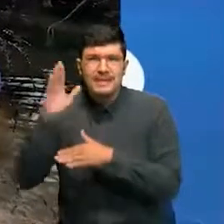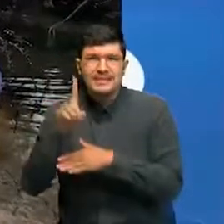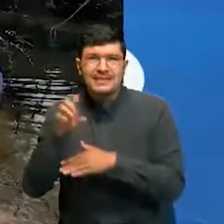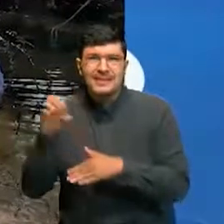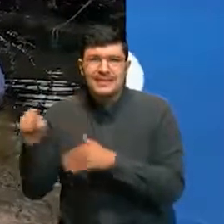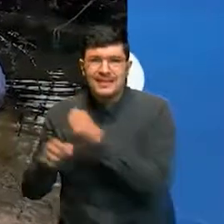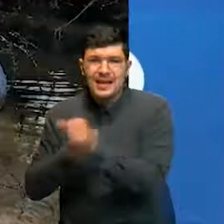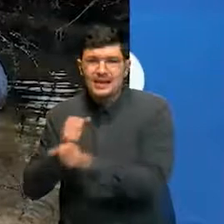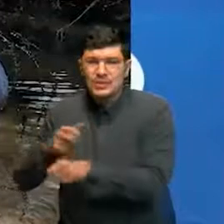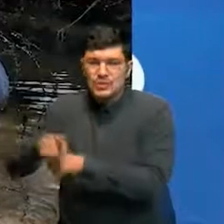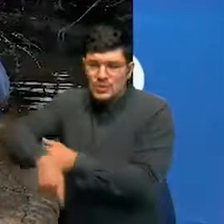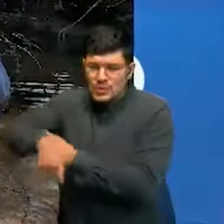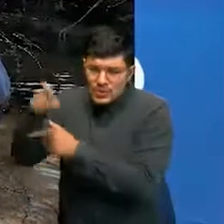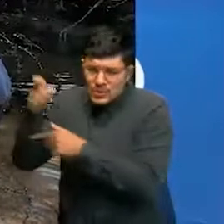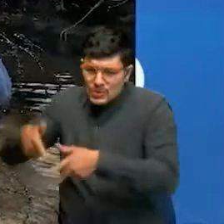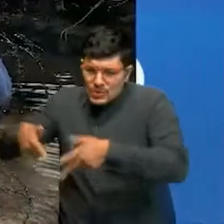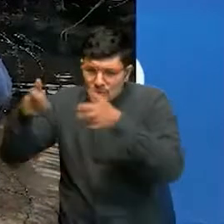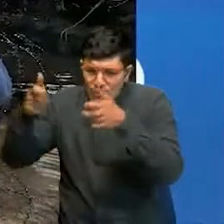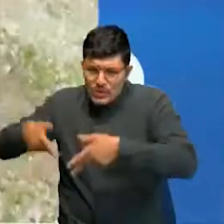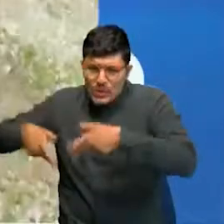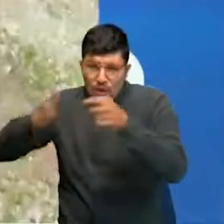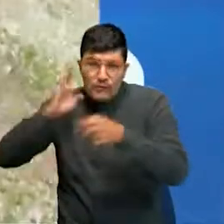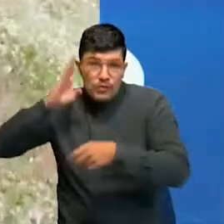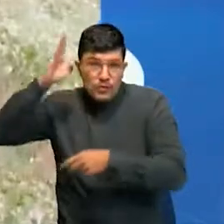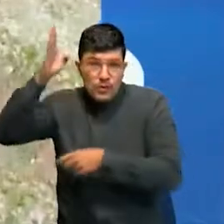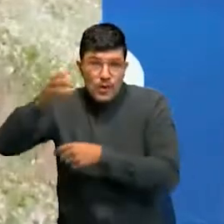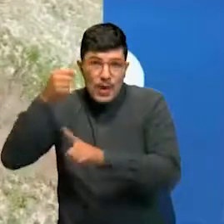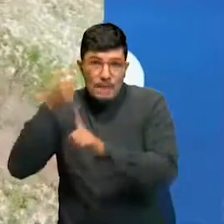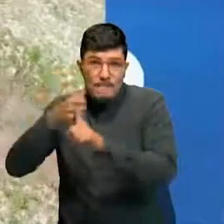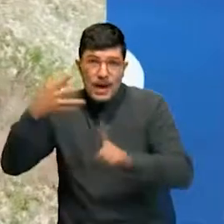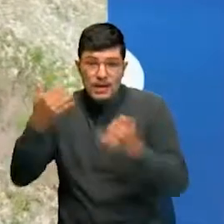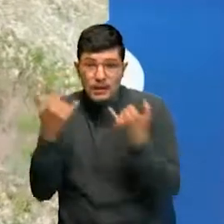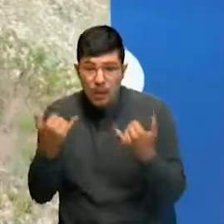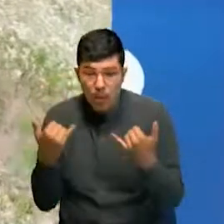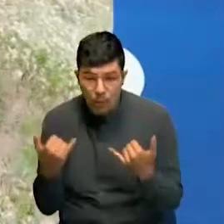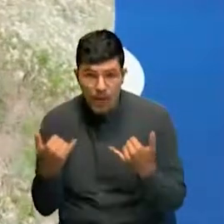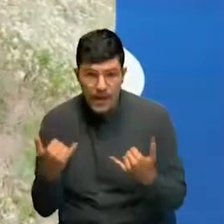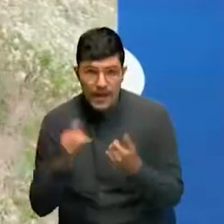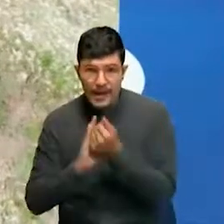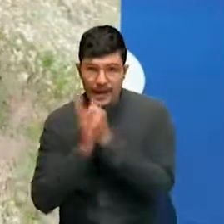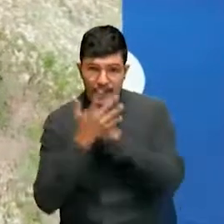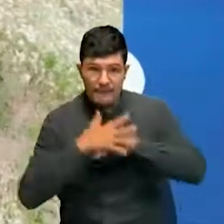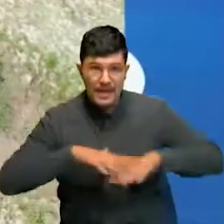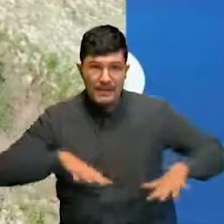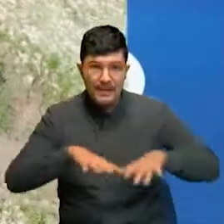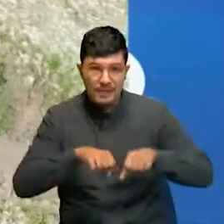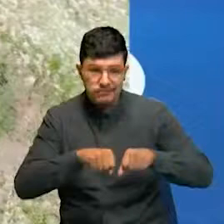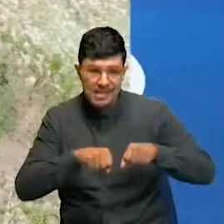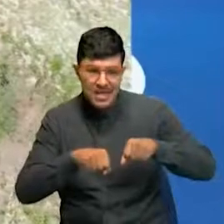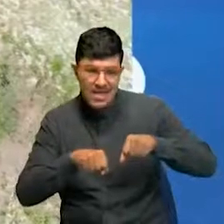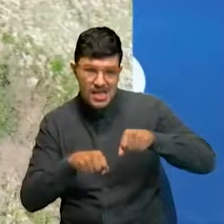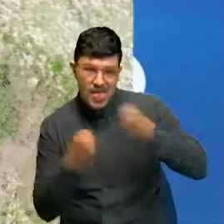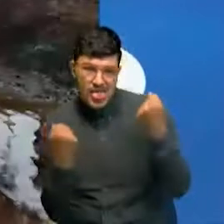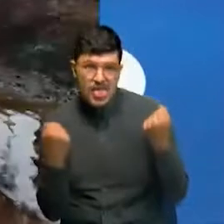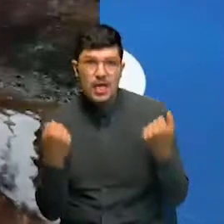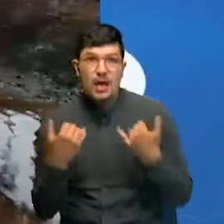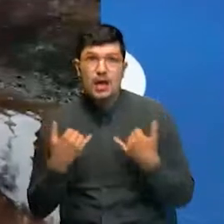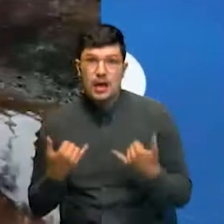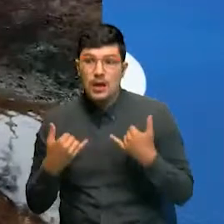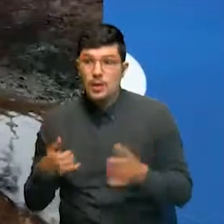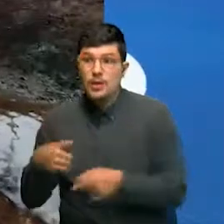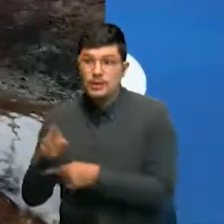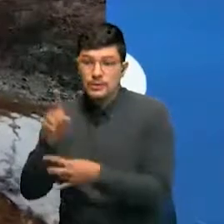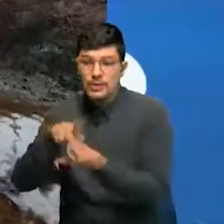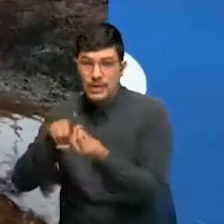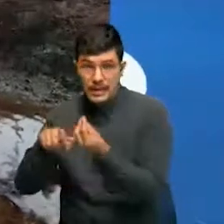los impactos sobre los ecosistemas pues son bastante evidentes y más preocupante aún es que en este caso particular